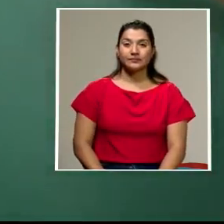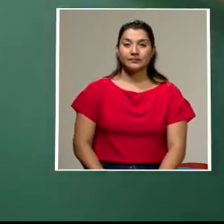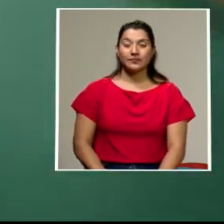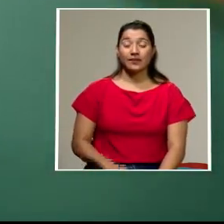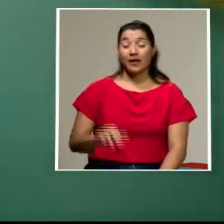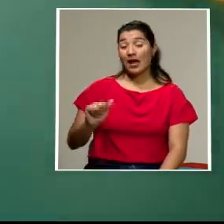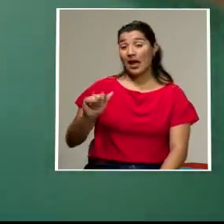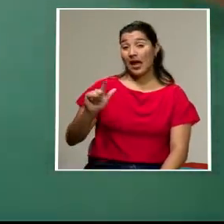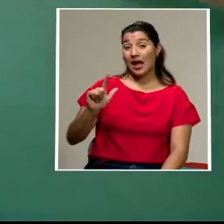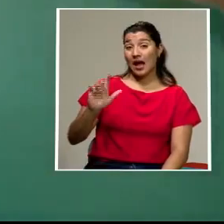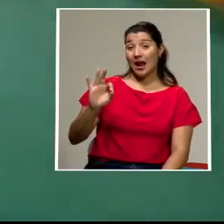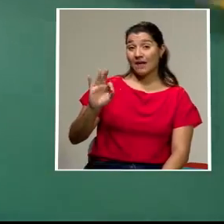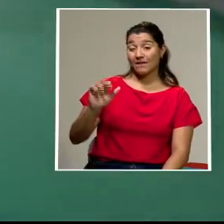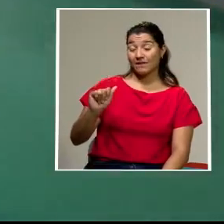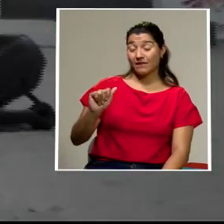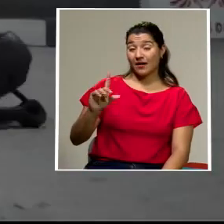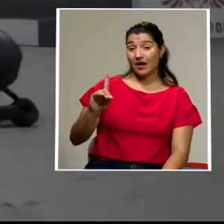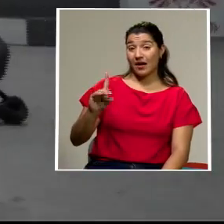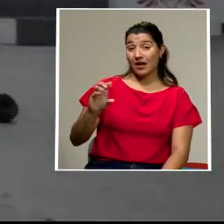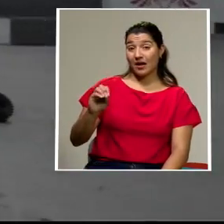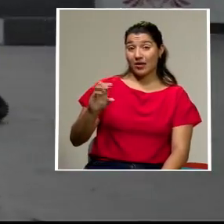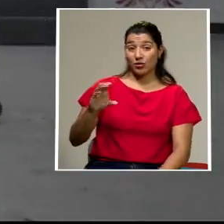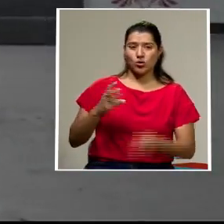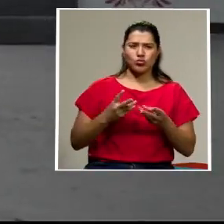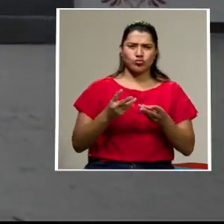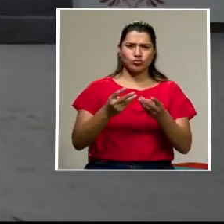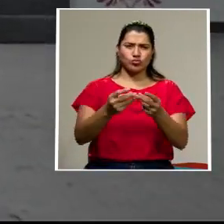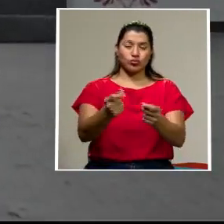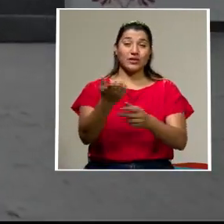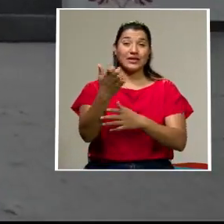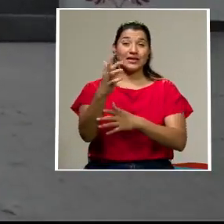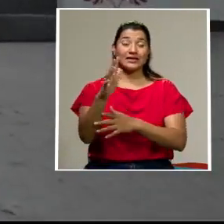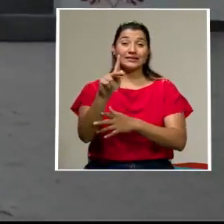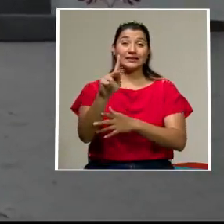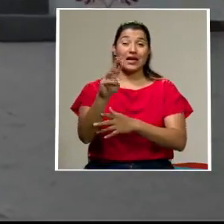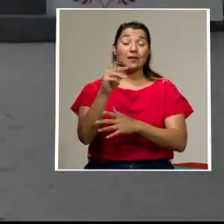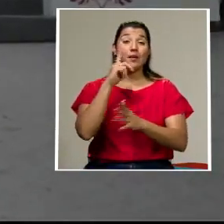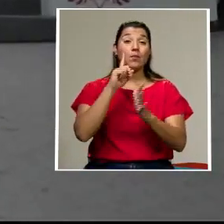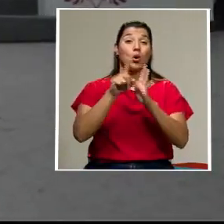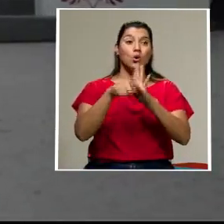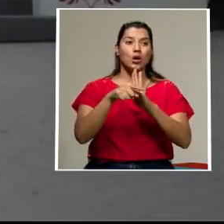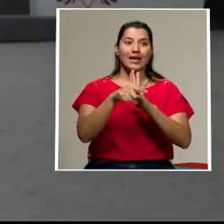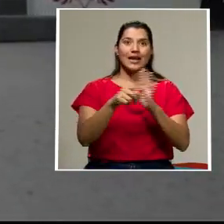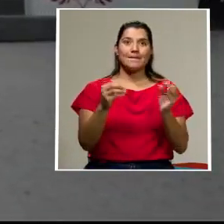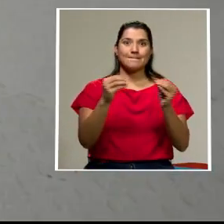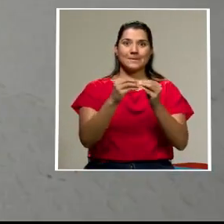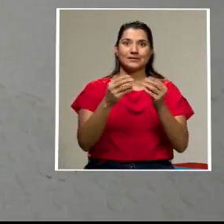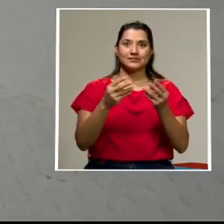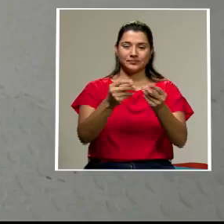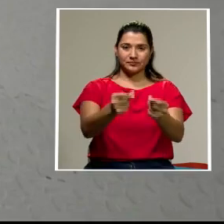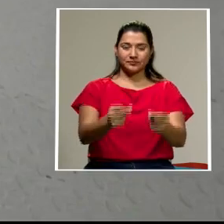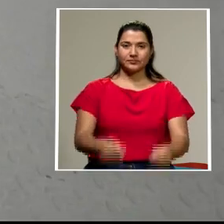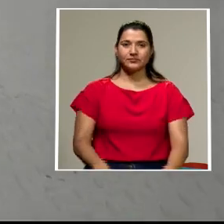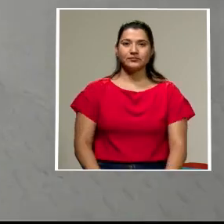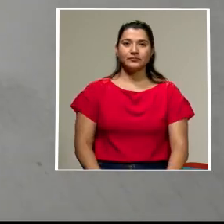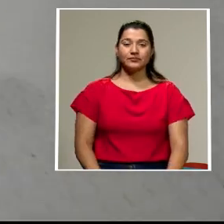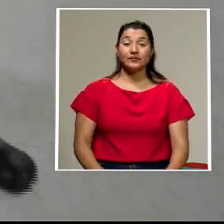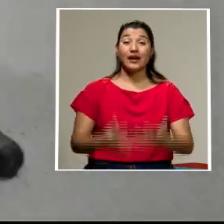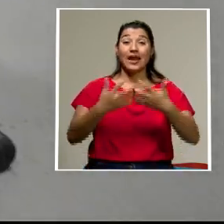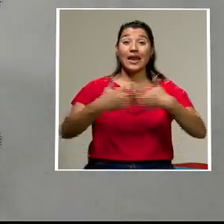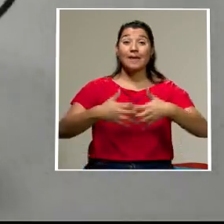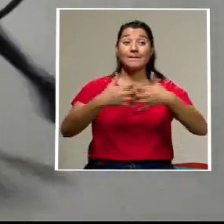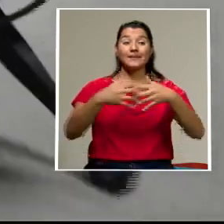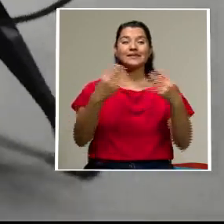AlphaDog puede alcanzar una velocidad de 15 kilómetros por hora, por lo que presume ser el más veloz del mercado. La empresa vendió más